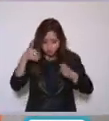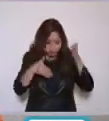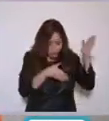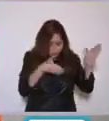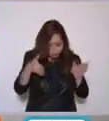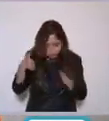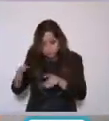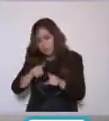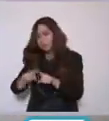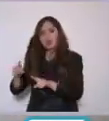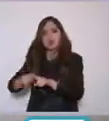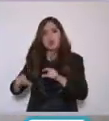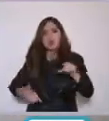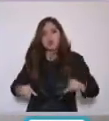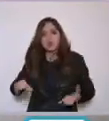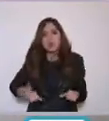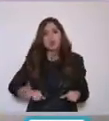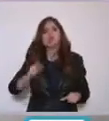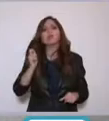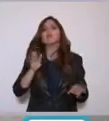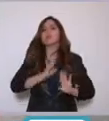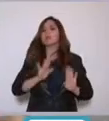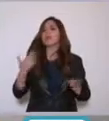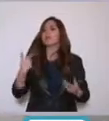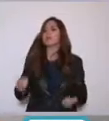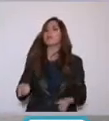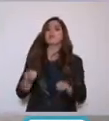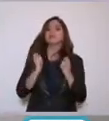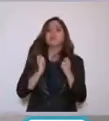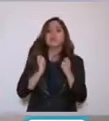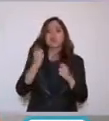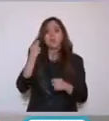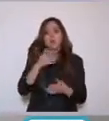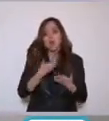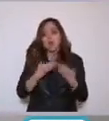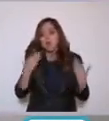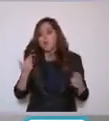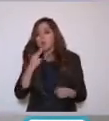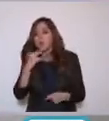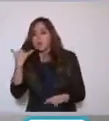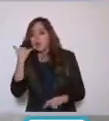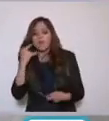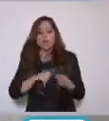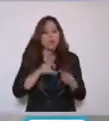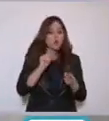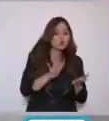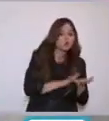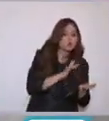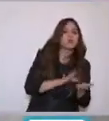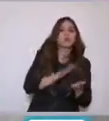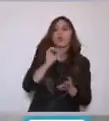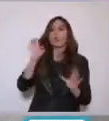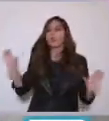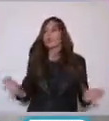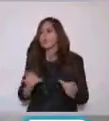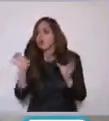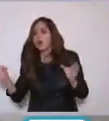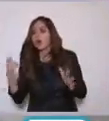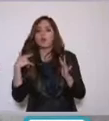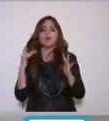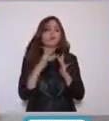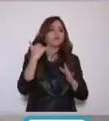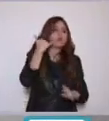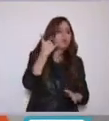concentración, es una cuestión que tenemos dada, y como ahora tenemos un teléfono y una tableta y una computadora y estamos entre que contestamos un